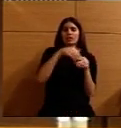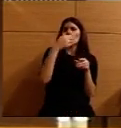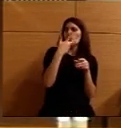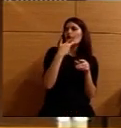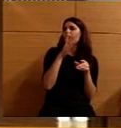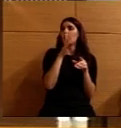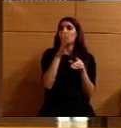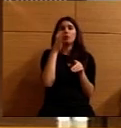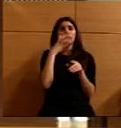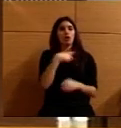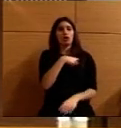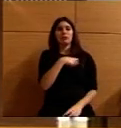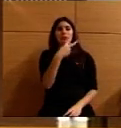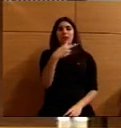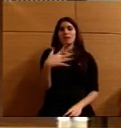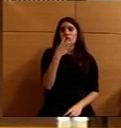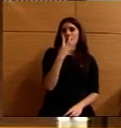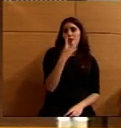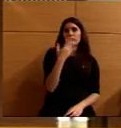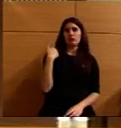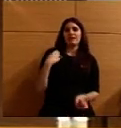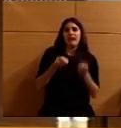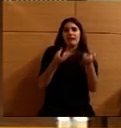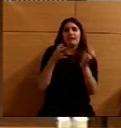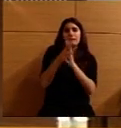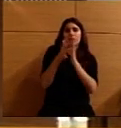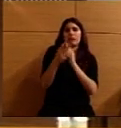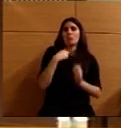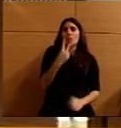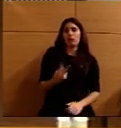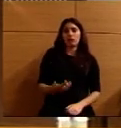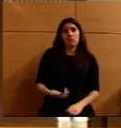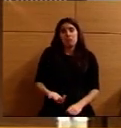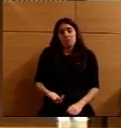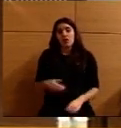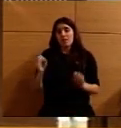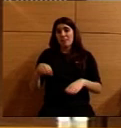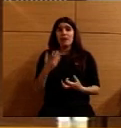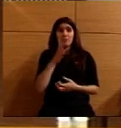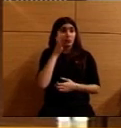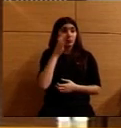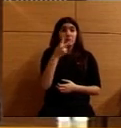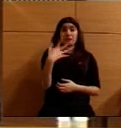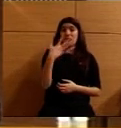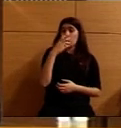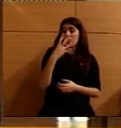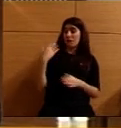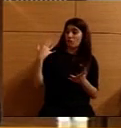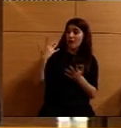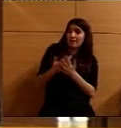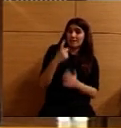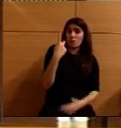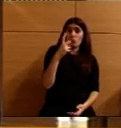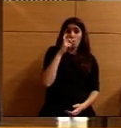porque en la comisión del 25 de mayo se nos informó in voce. Bueno, pues desde el día 25 de mayo hasta el 1